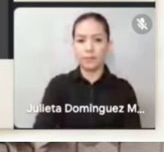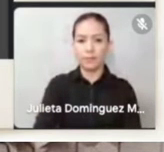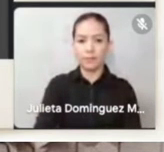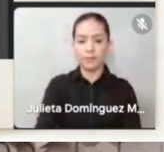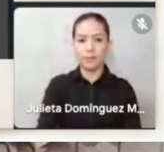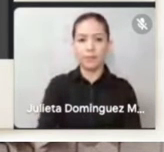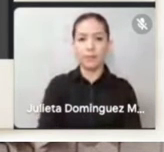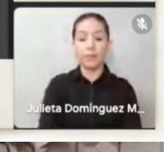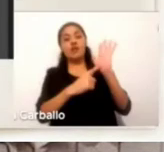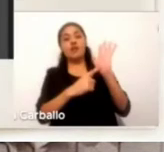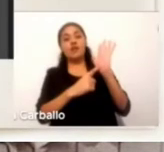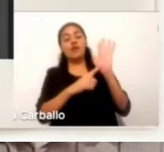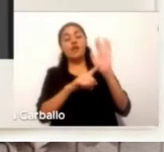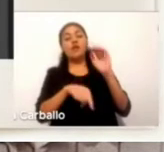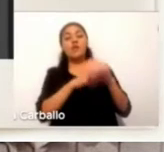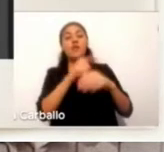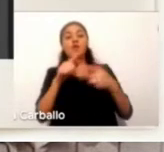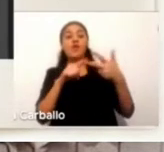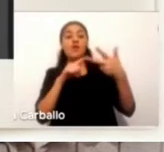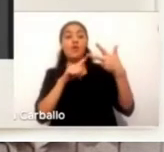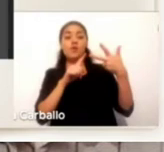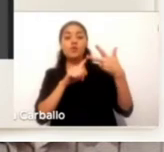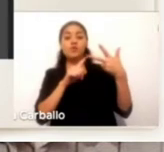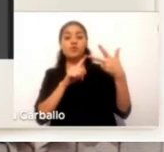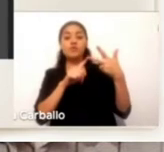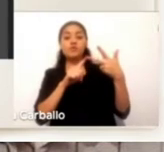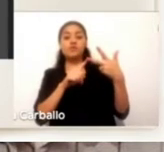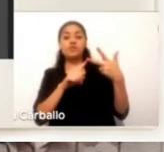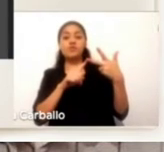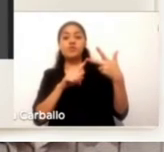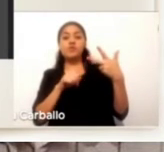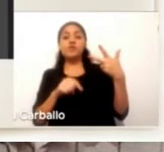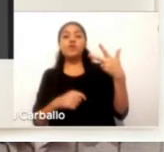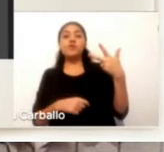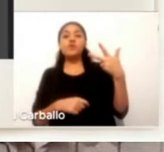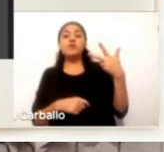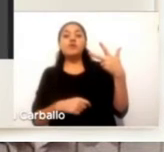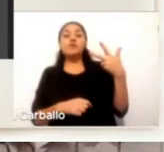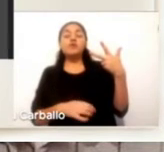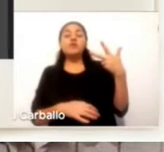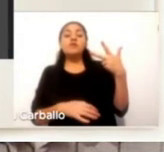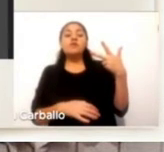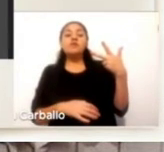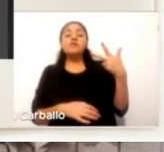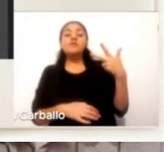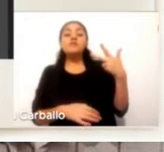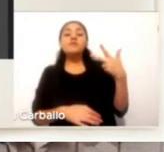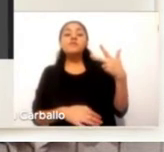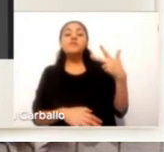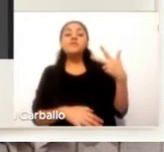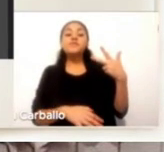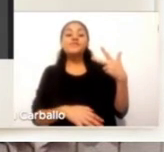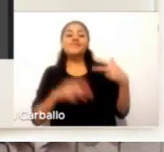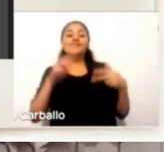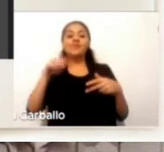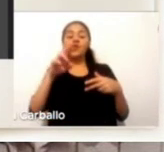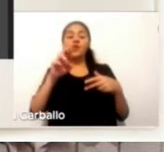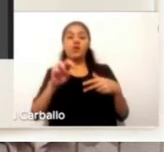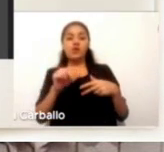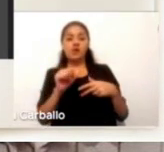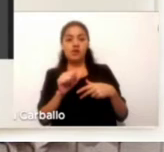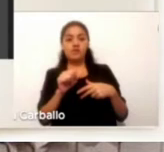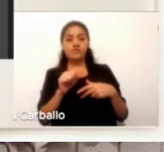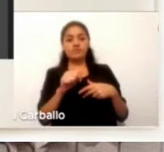Como agravio número 8, Morena se quejó de la violación a los principios de legalidad y seguridad jurídica por omisiones